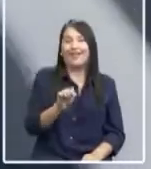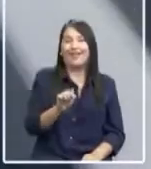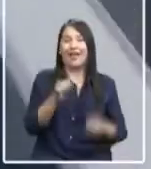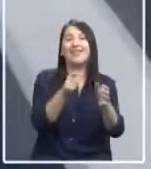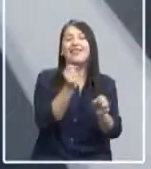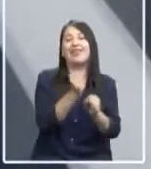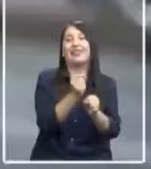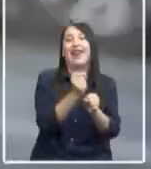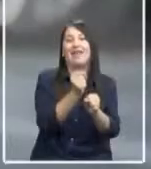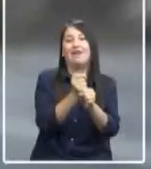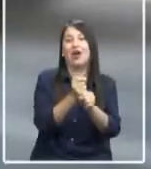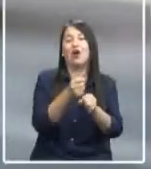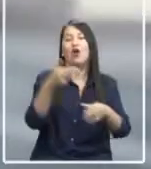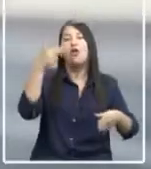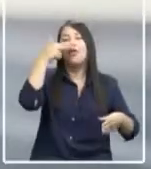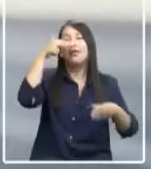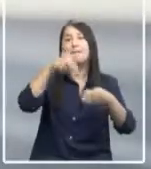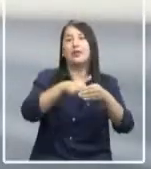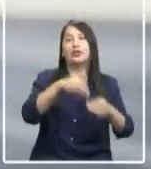actividad profesional. ¿Qué otras